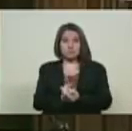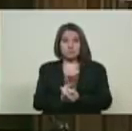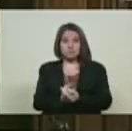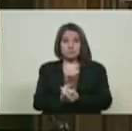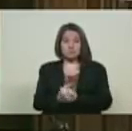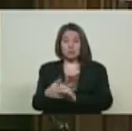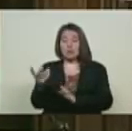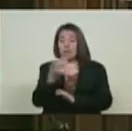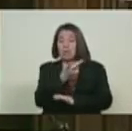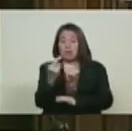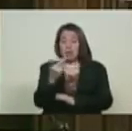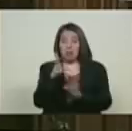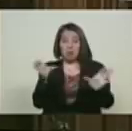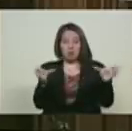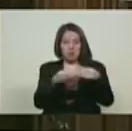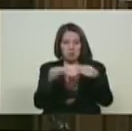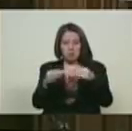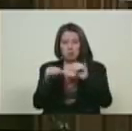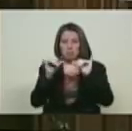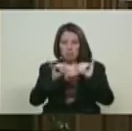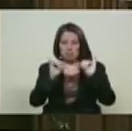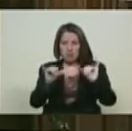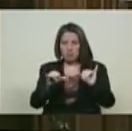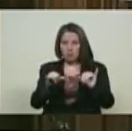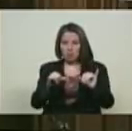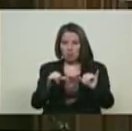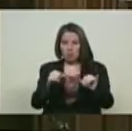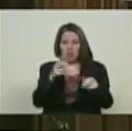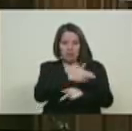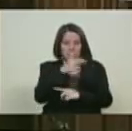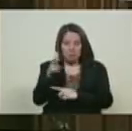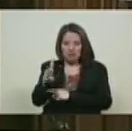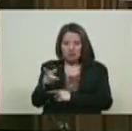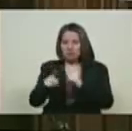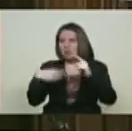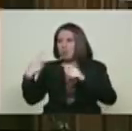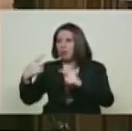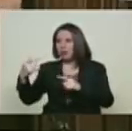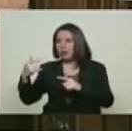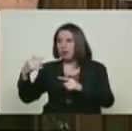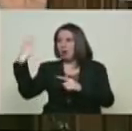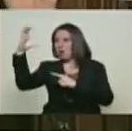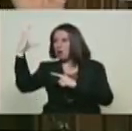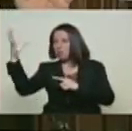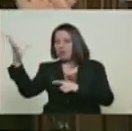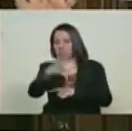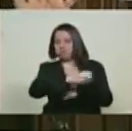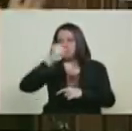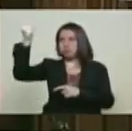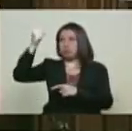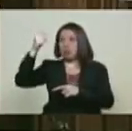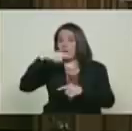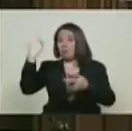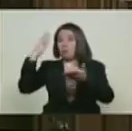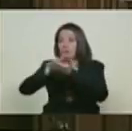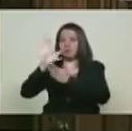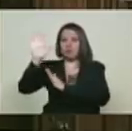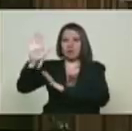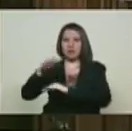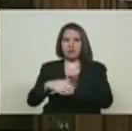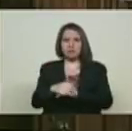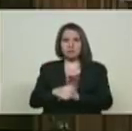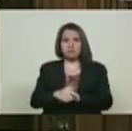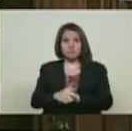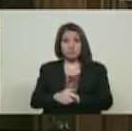ellos mismos están matando a los sicarios que quedaron libres por allí.